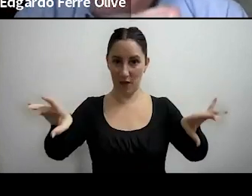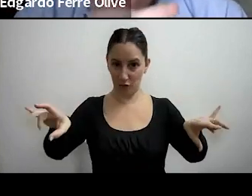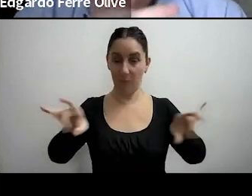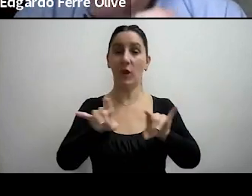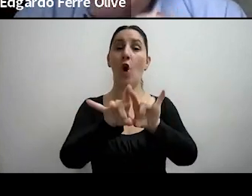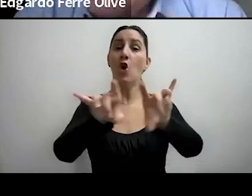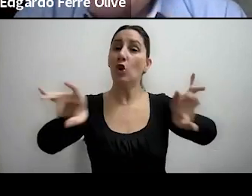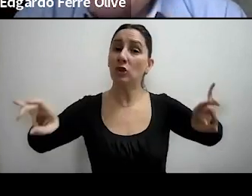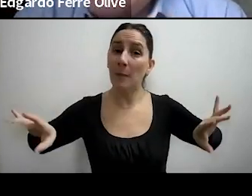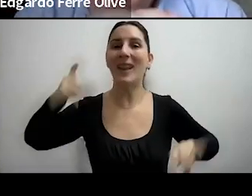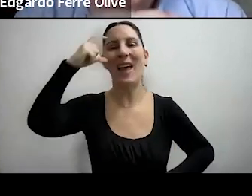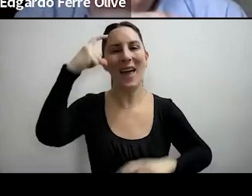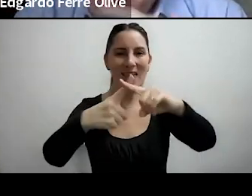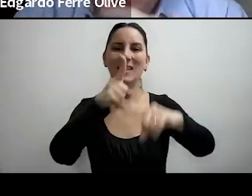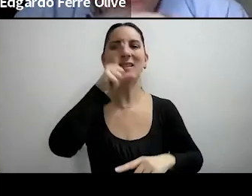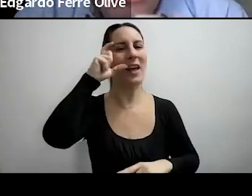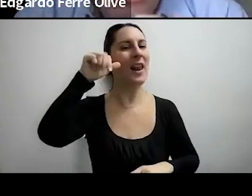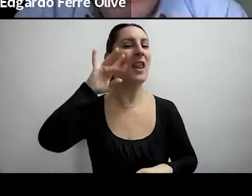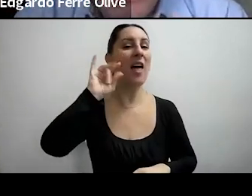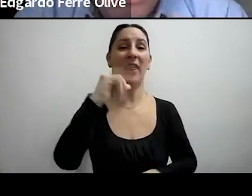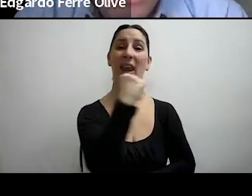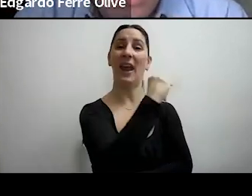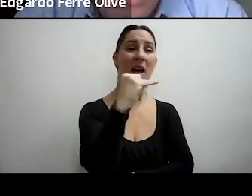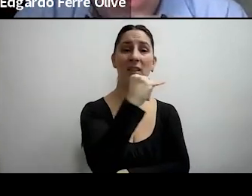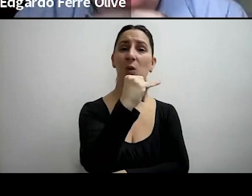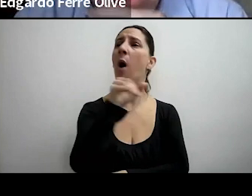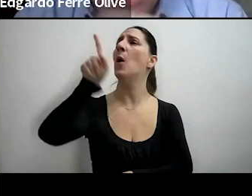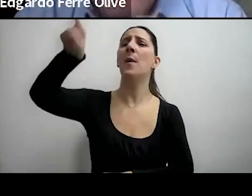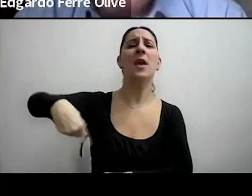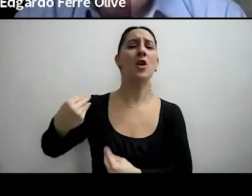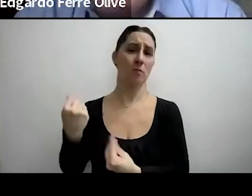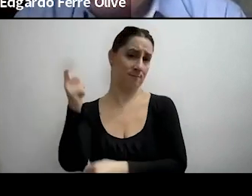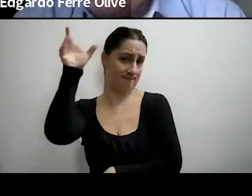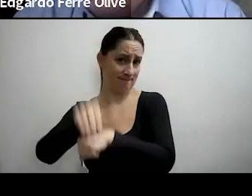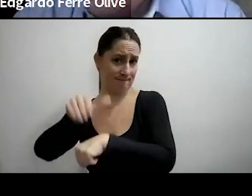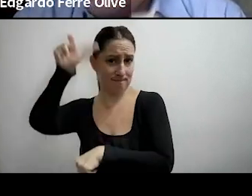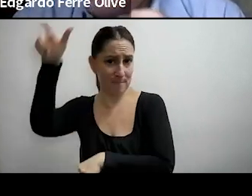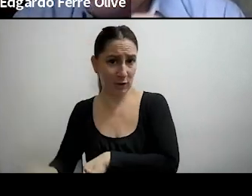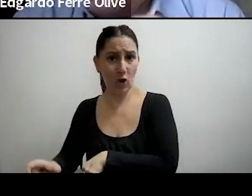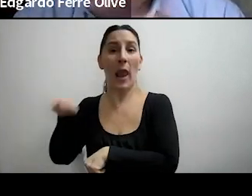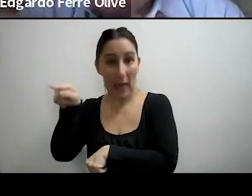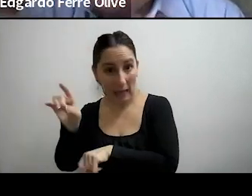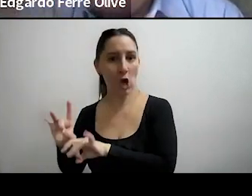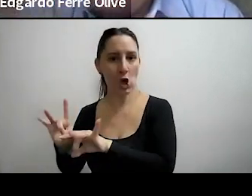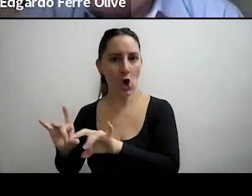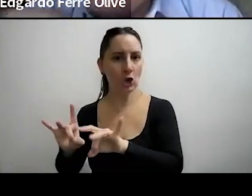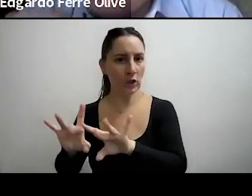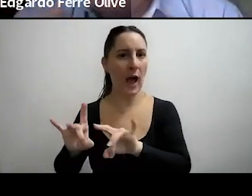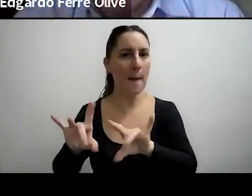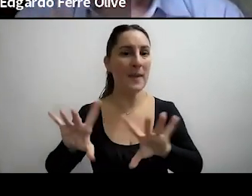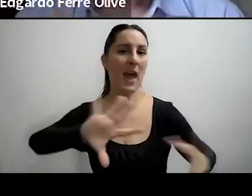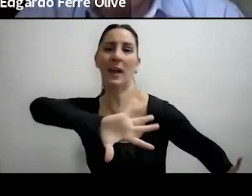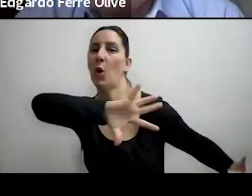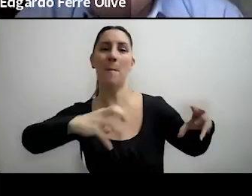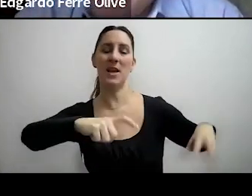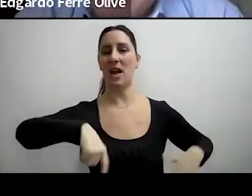es una externalidad negativa producida por un sujeto, un actor contaminante, que va a traer perjuicio a toda la sociedad y